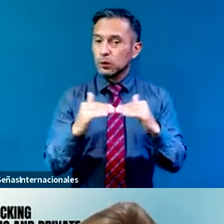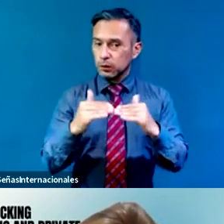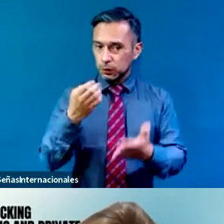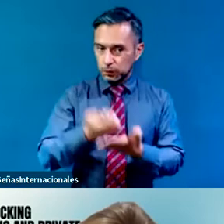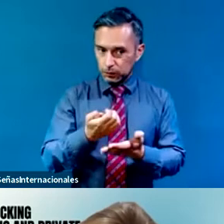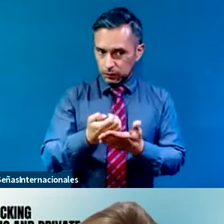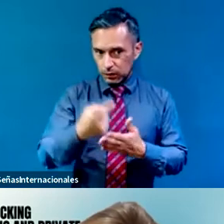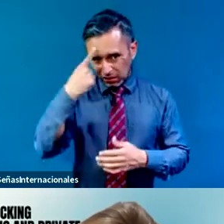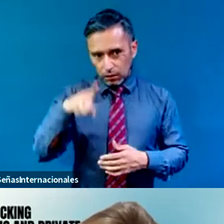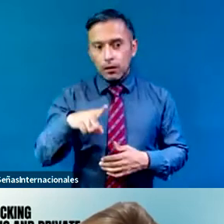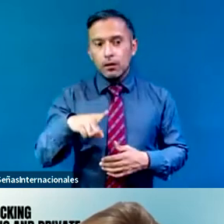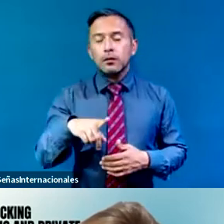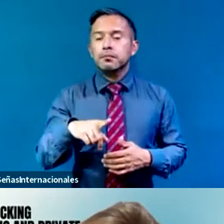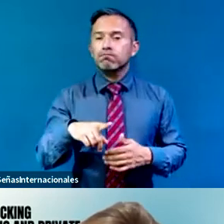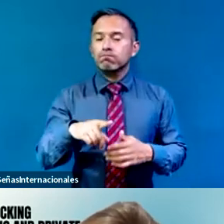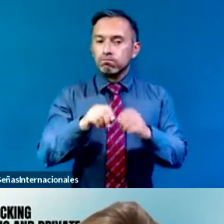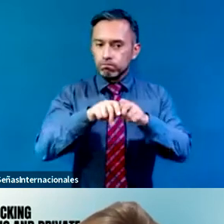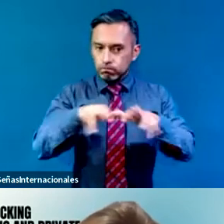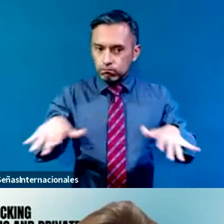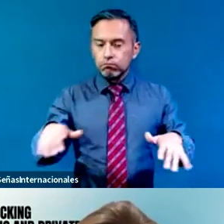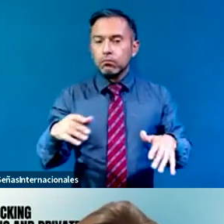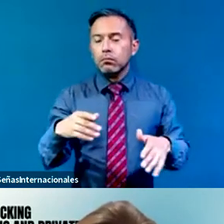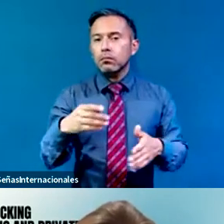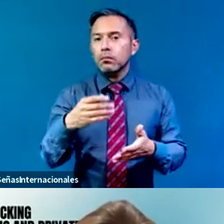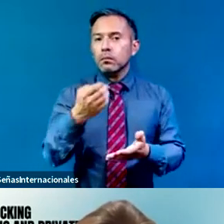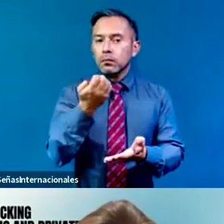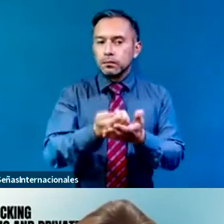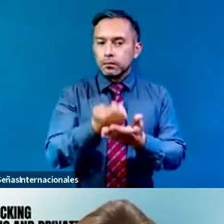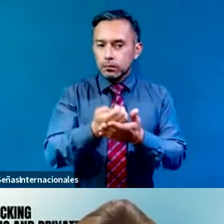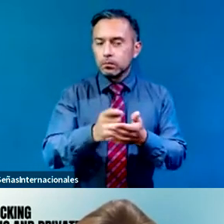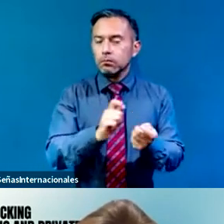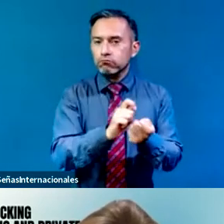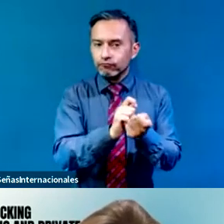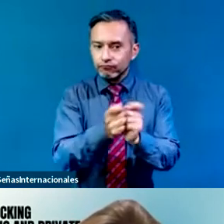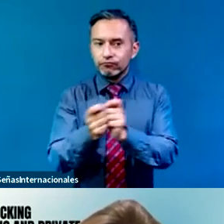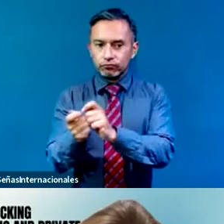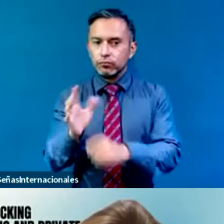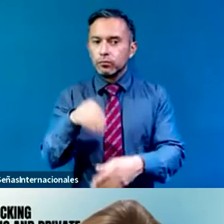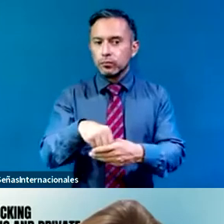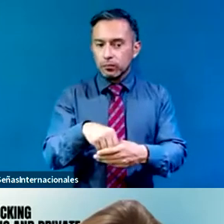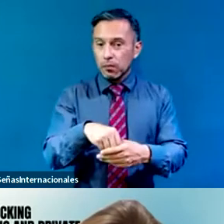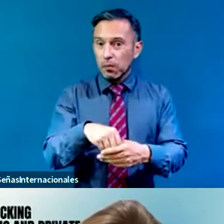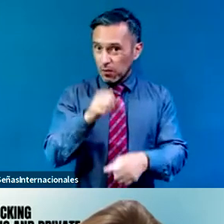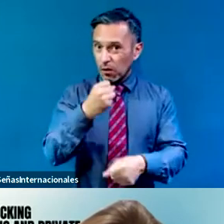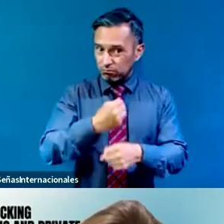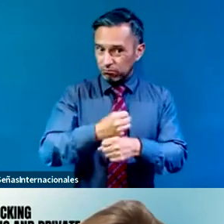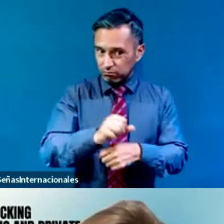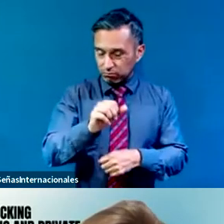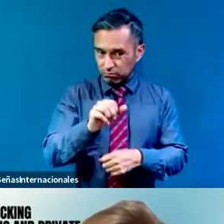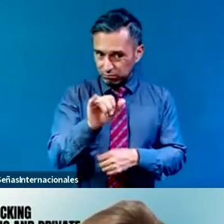la promoción de economías transformadoras e inclusivas. Este trabajo lo hemos